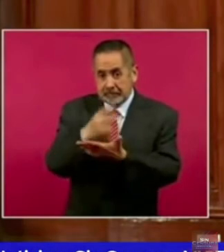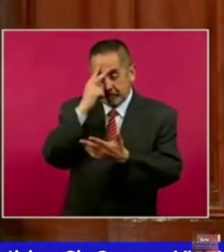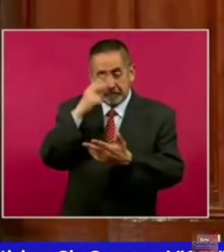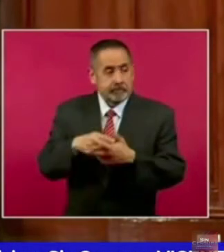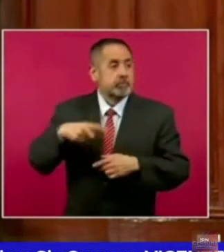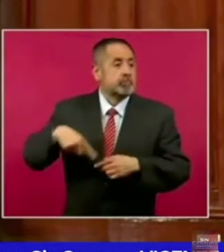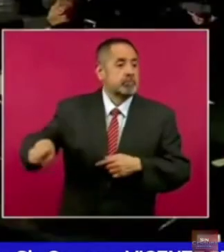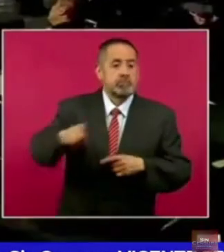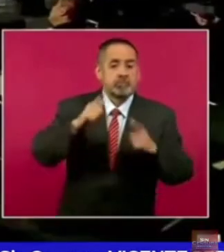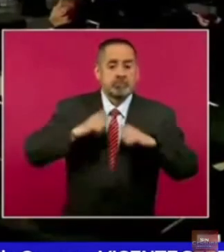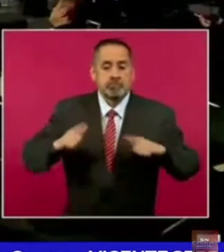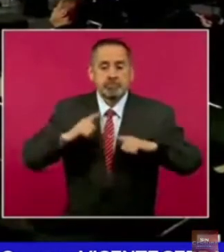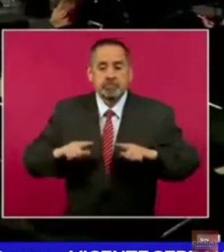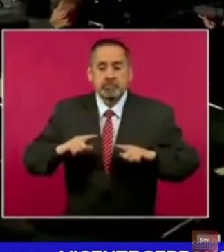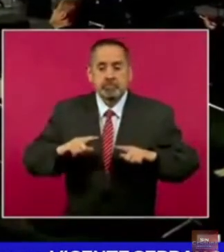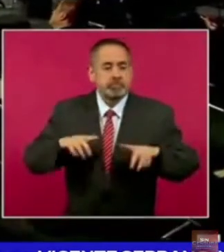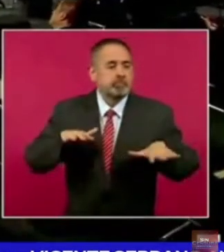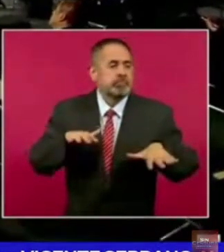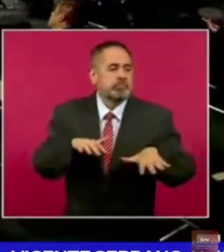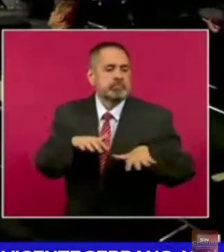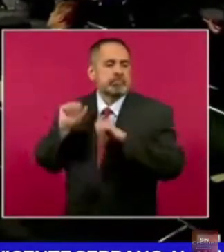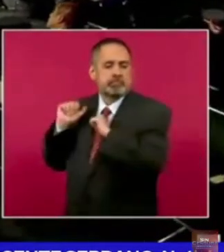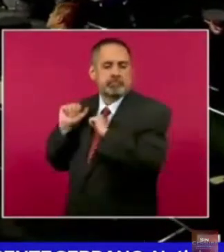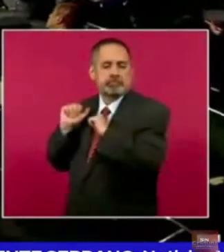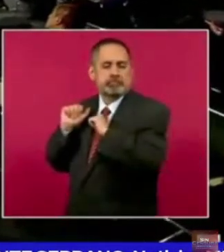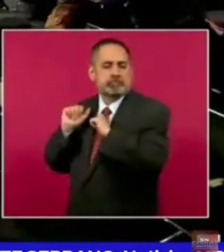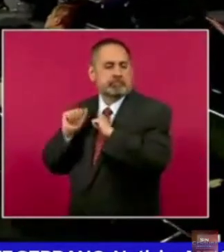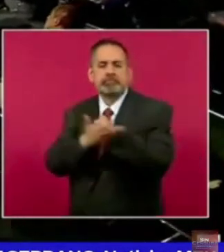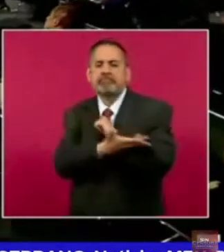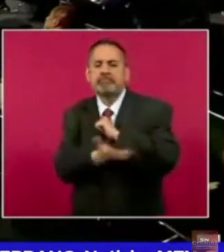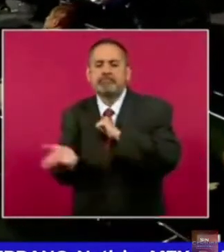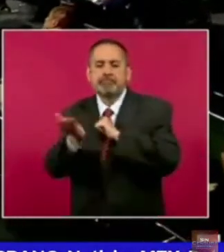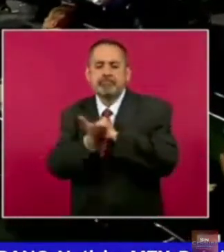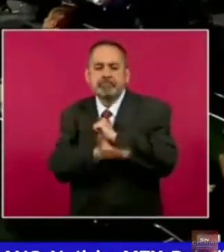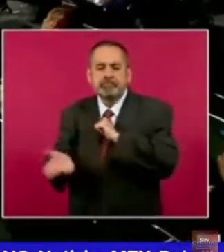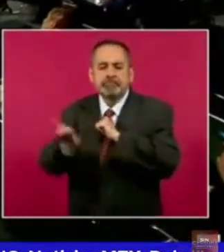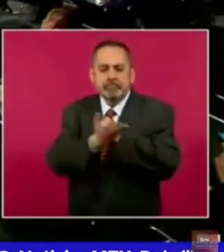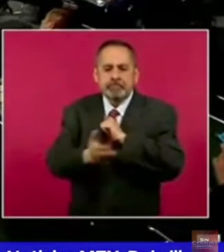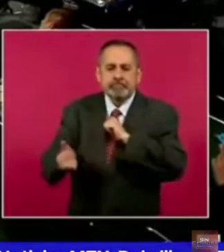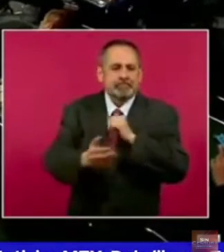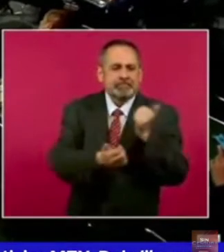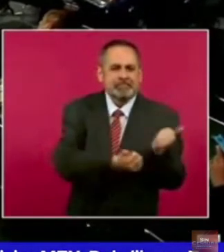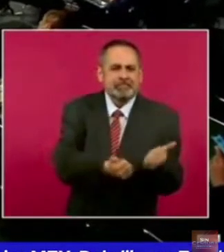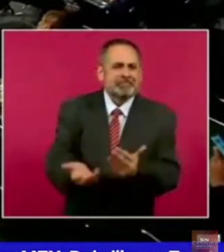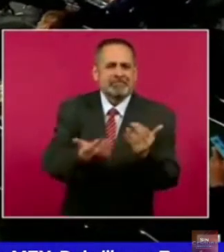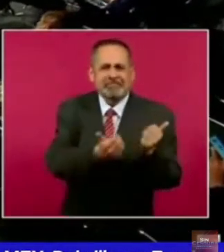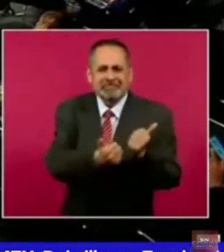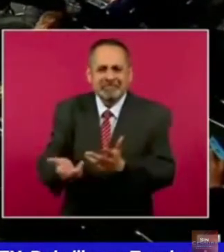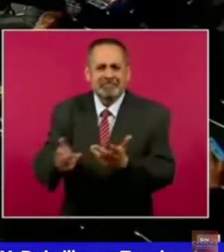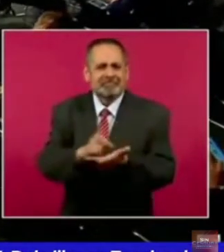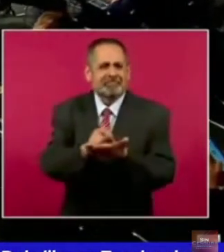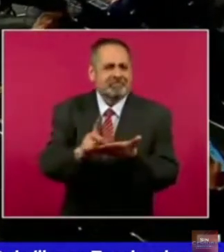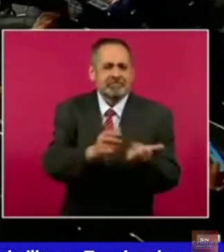vigilancia para pasar droga,